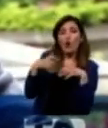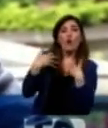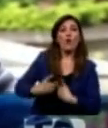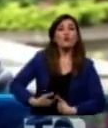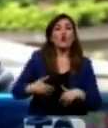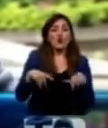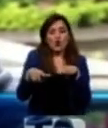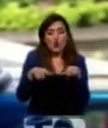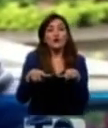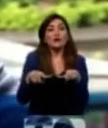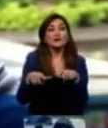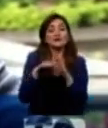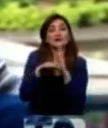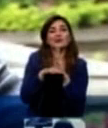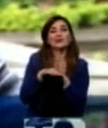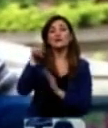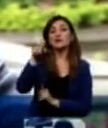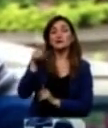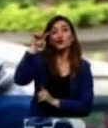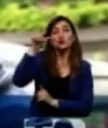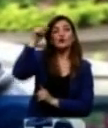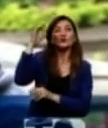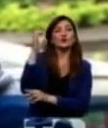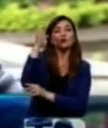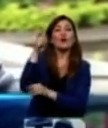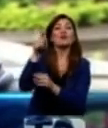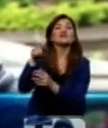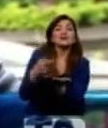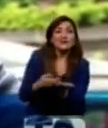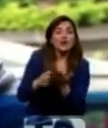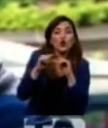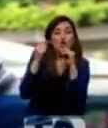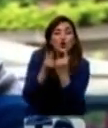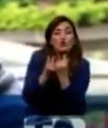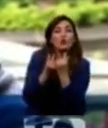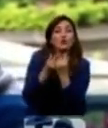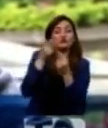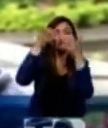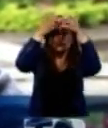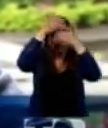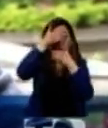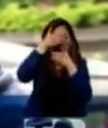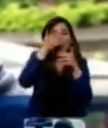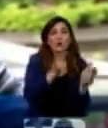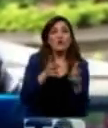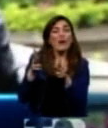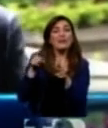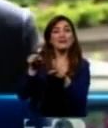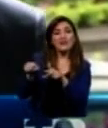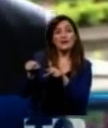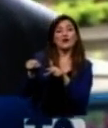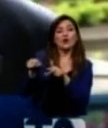cuerpos y qué requiere del gobierno colombiano o del gobierno ecuatoriano para que